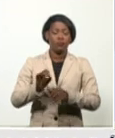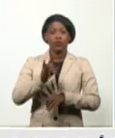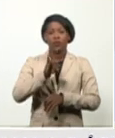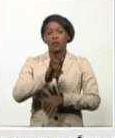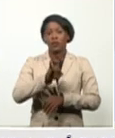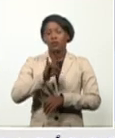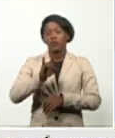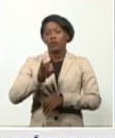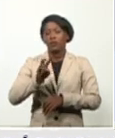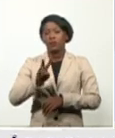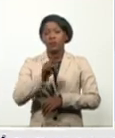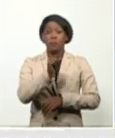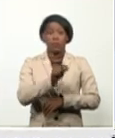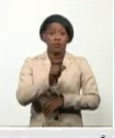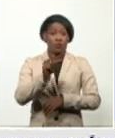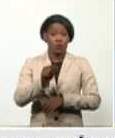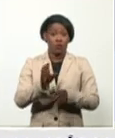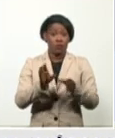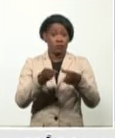992 personas, el